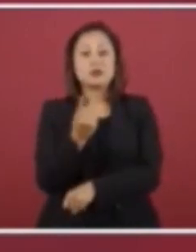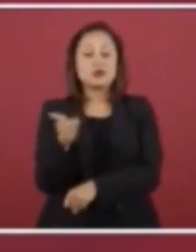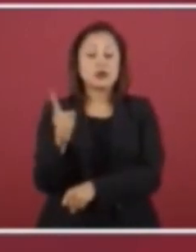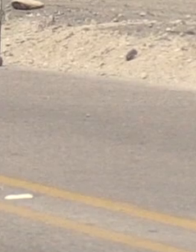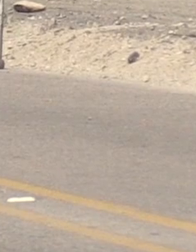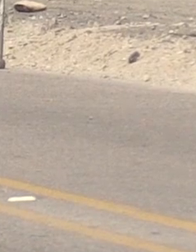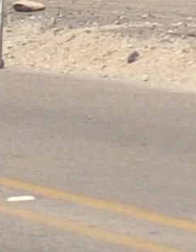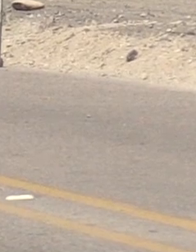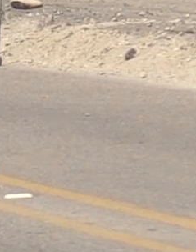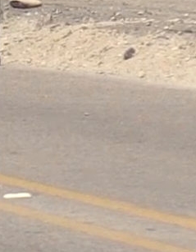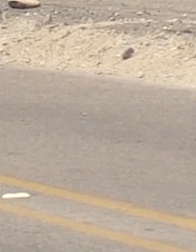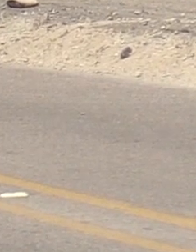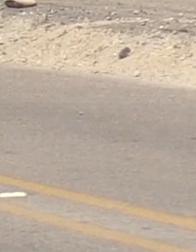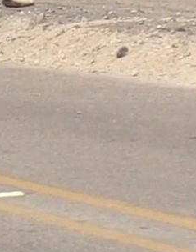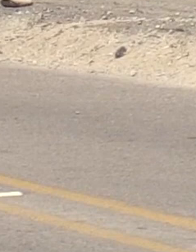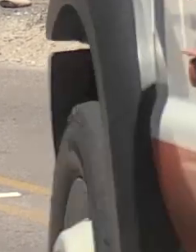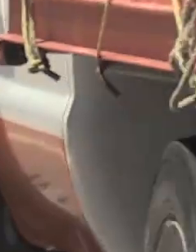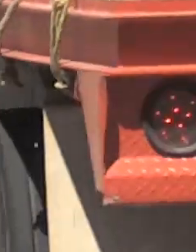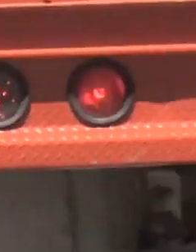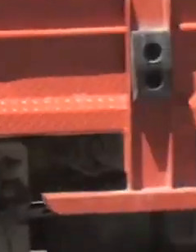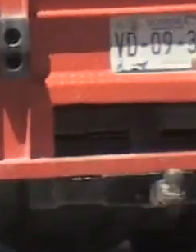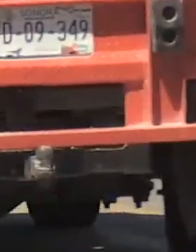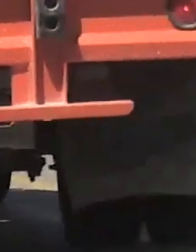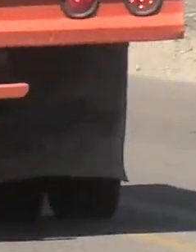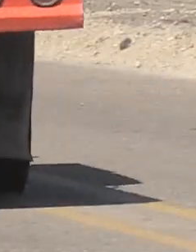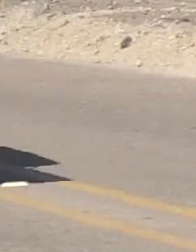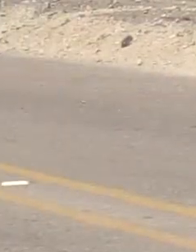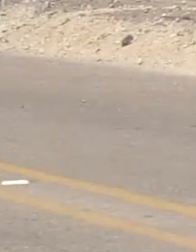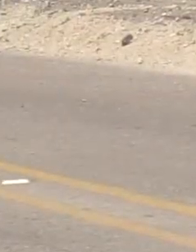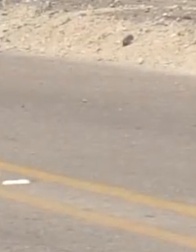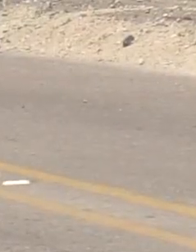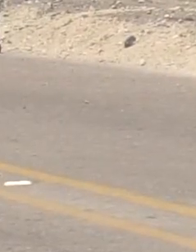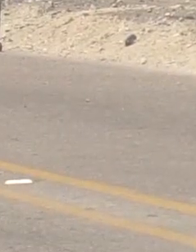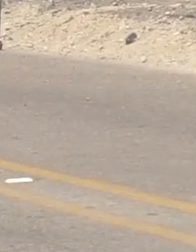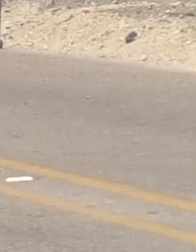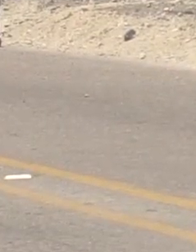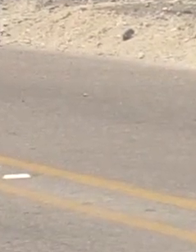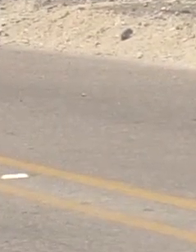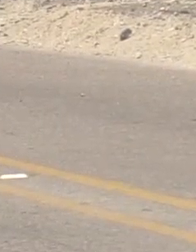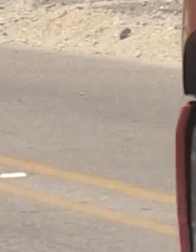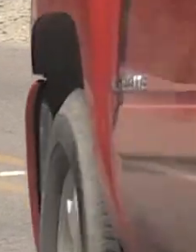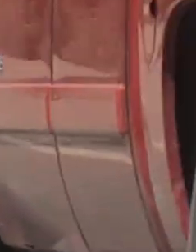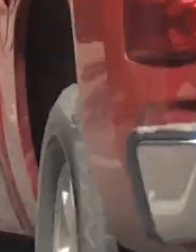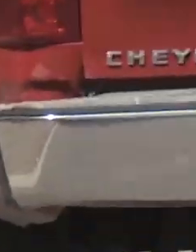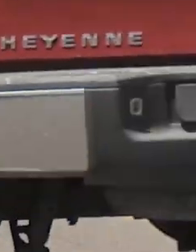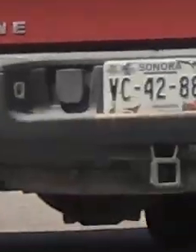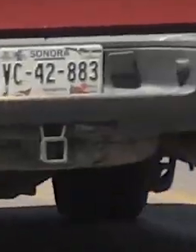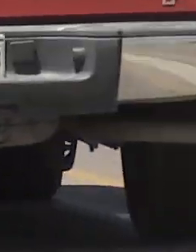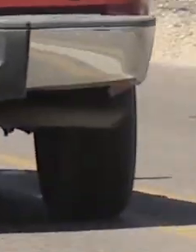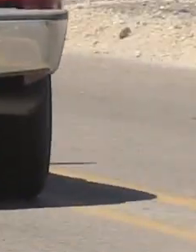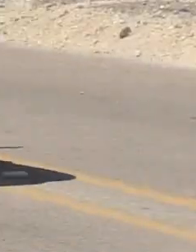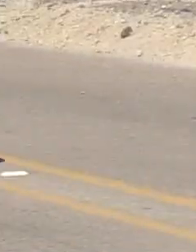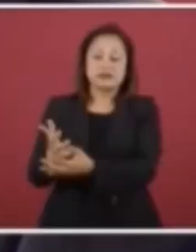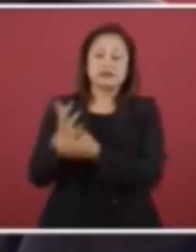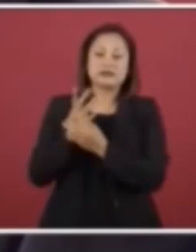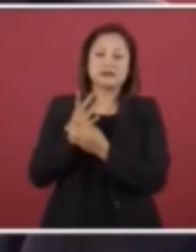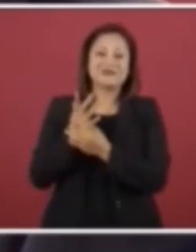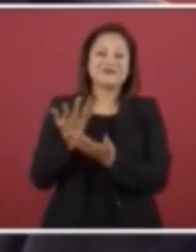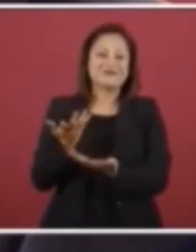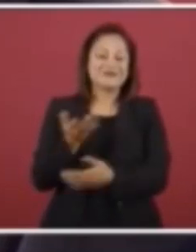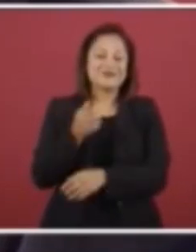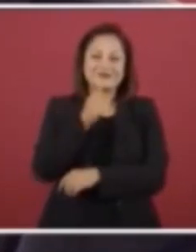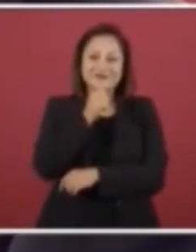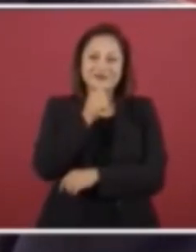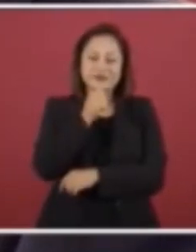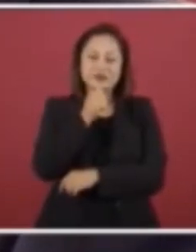empresa. López Obrador precisó que falta el 5% del total de las obras para que se entregue la vialidad conocida también como la carretera cuatro carriles.